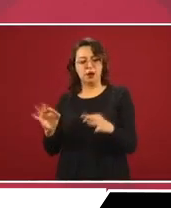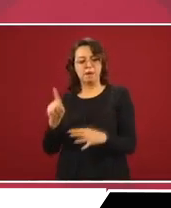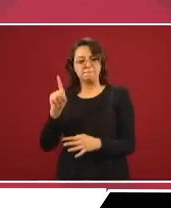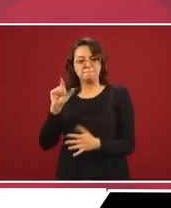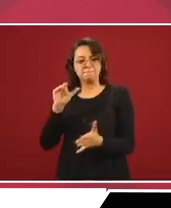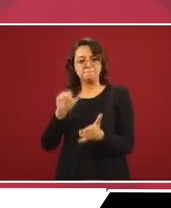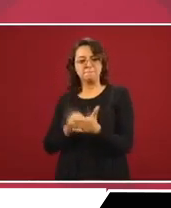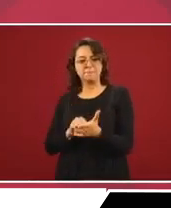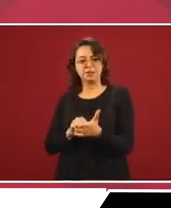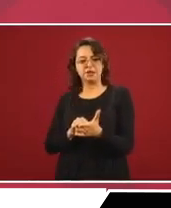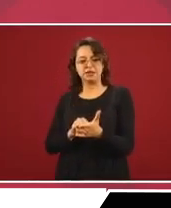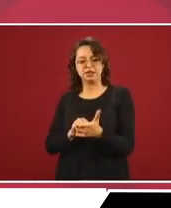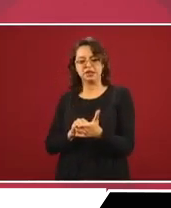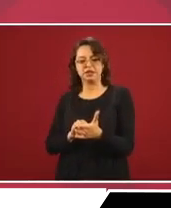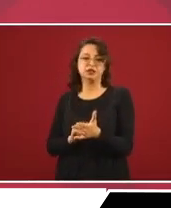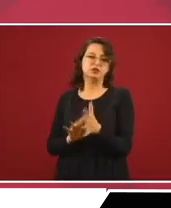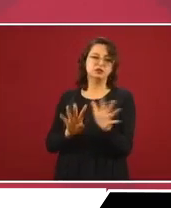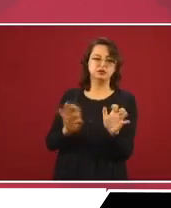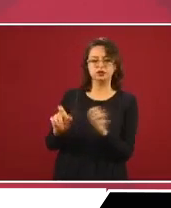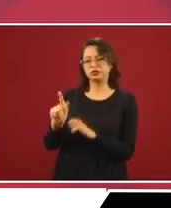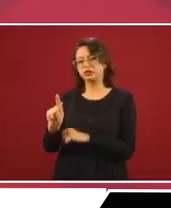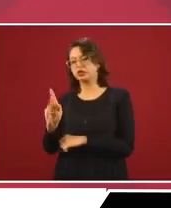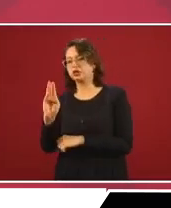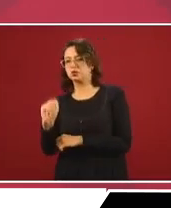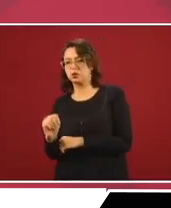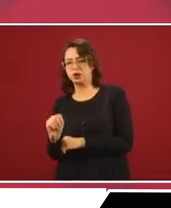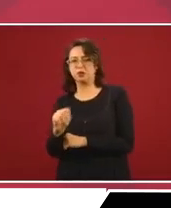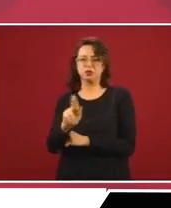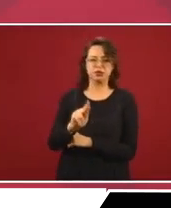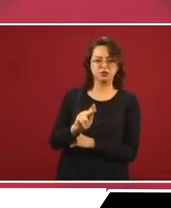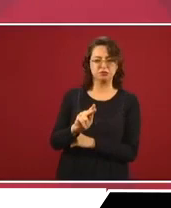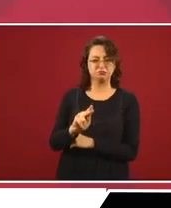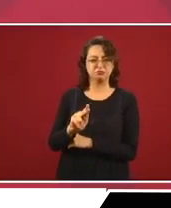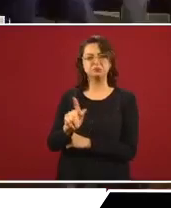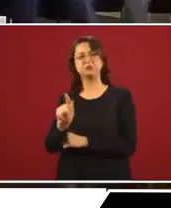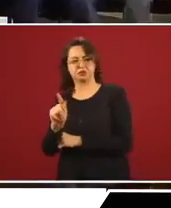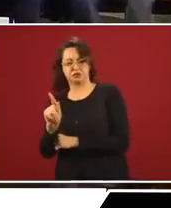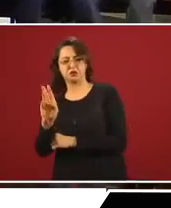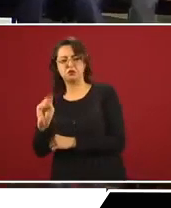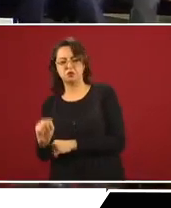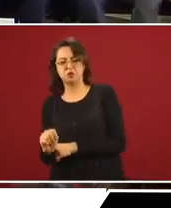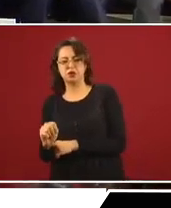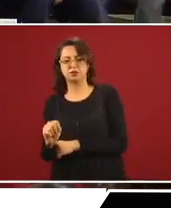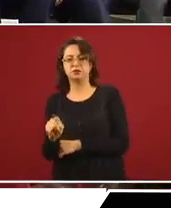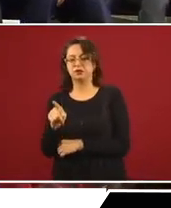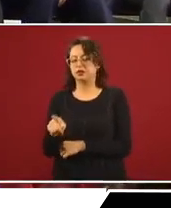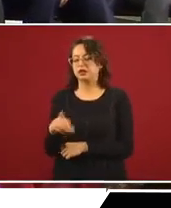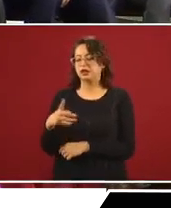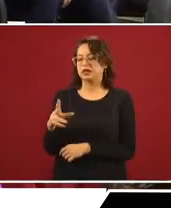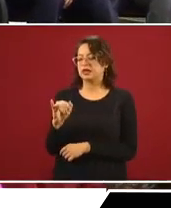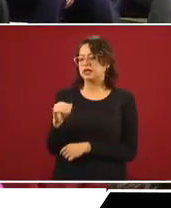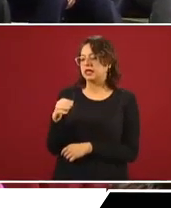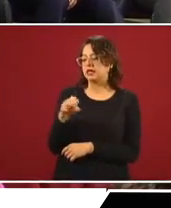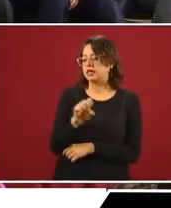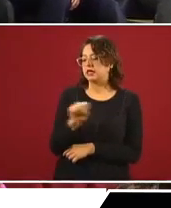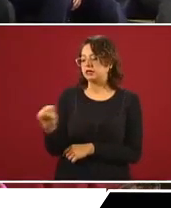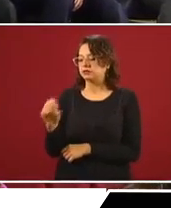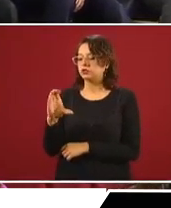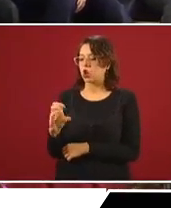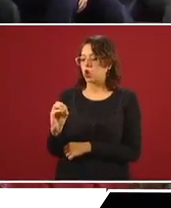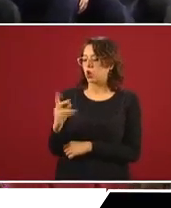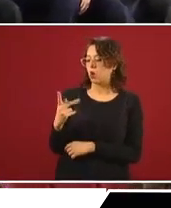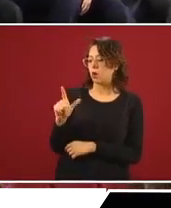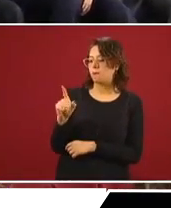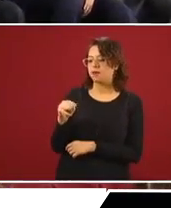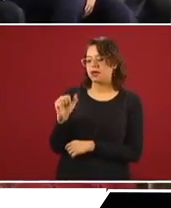mañanera de este martes, el mandatario destacó que uno de los temas a tratar en esta gira será el impulso a la Liga Norte de México, que